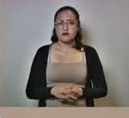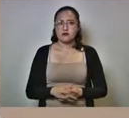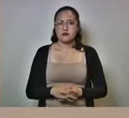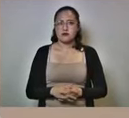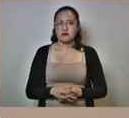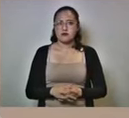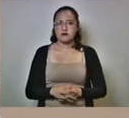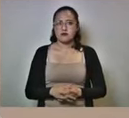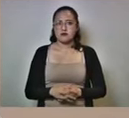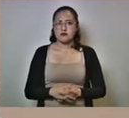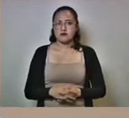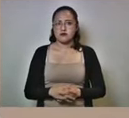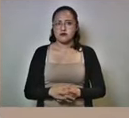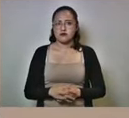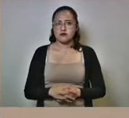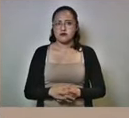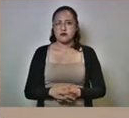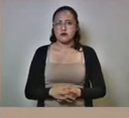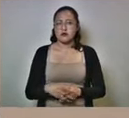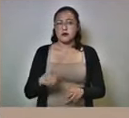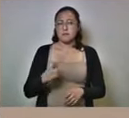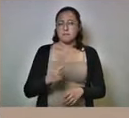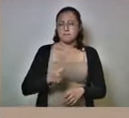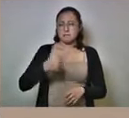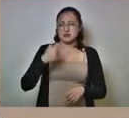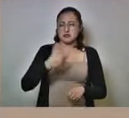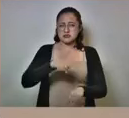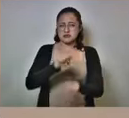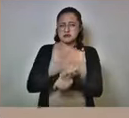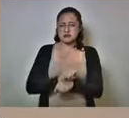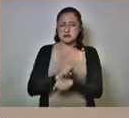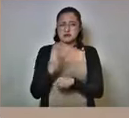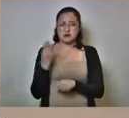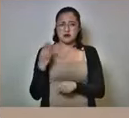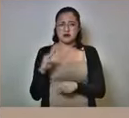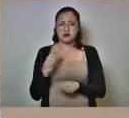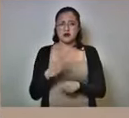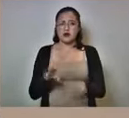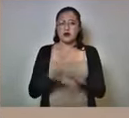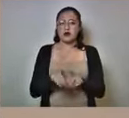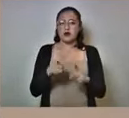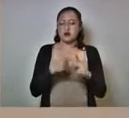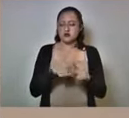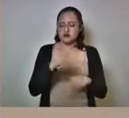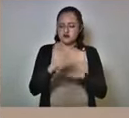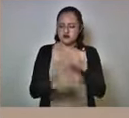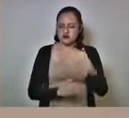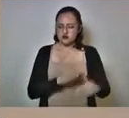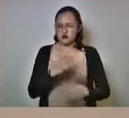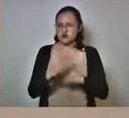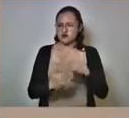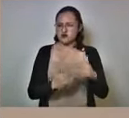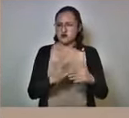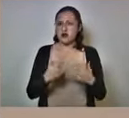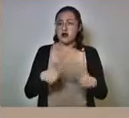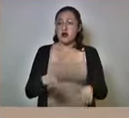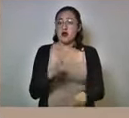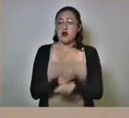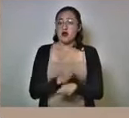Teníamos a la primera semana de mayo como el arranque de todo el momento